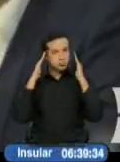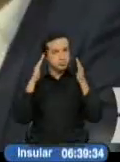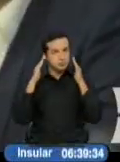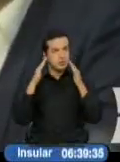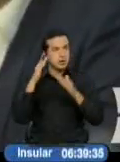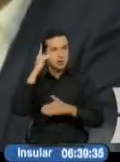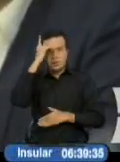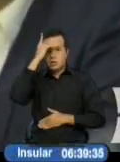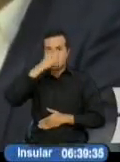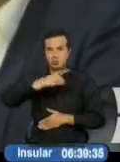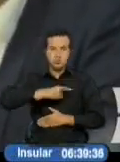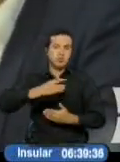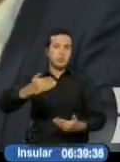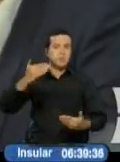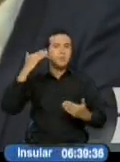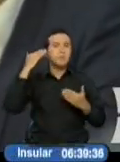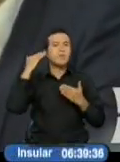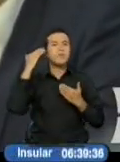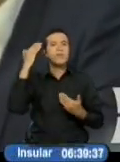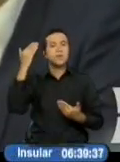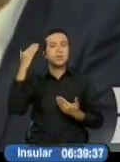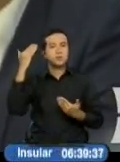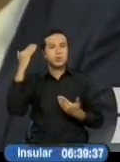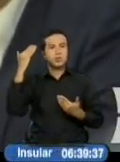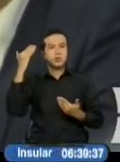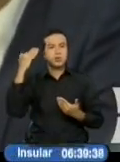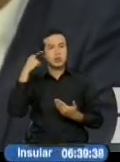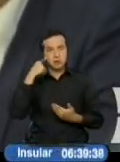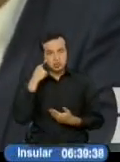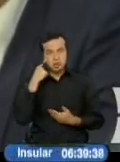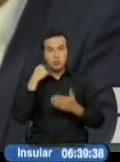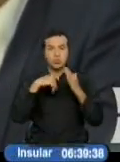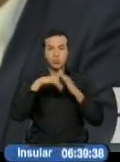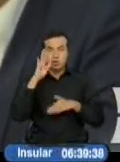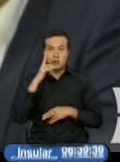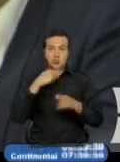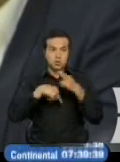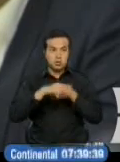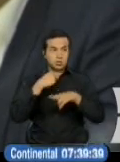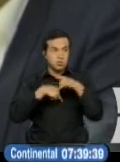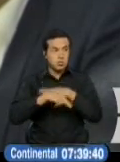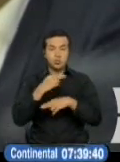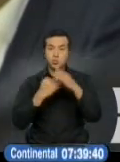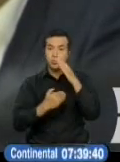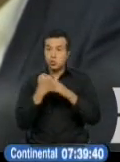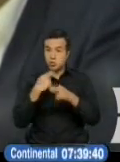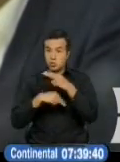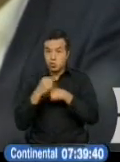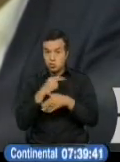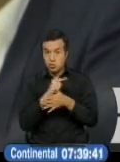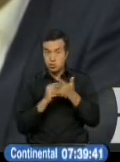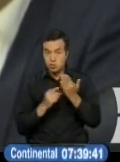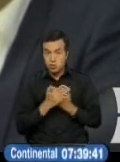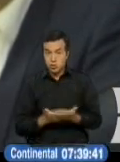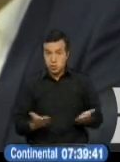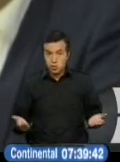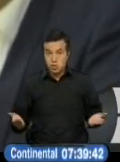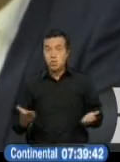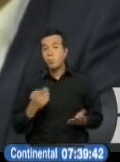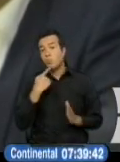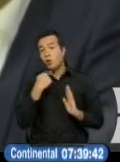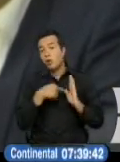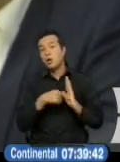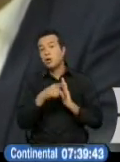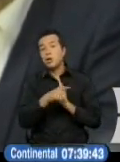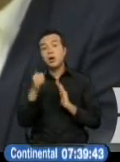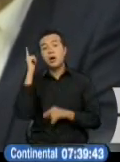La decisión política de fomentar nuevos mercados o consolidar mercados existentes, una prueba de ello es